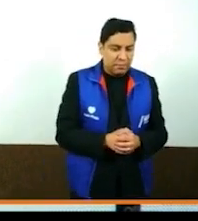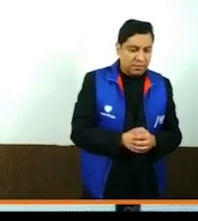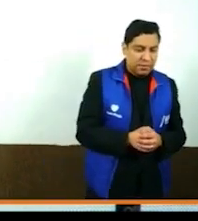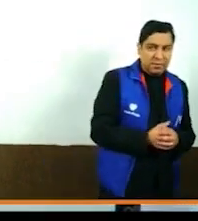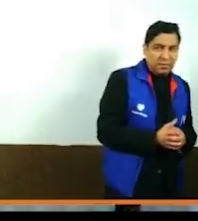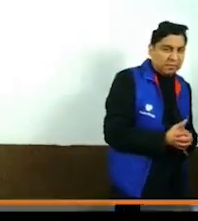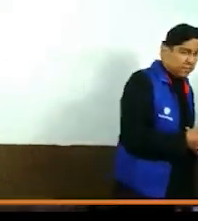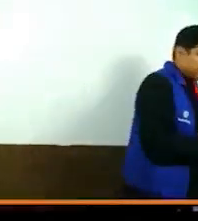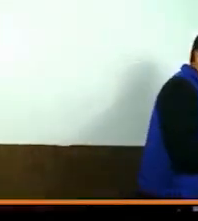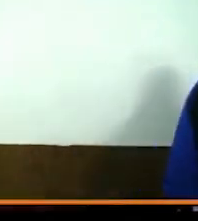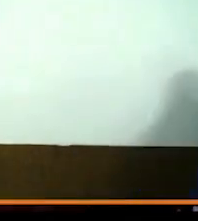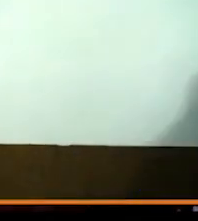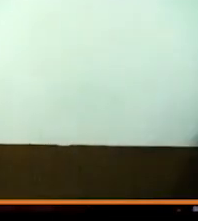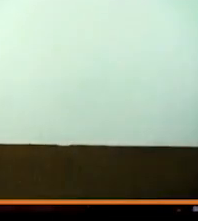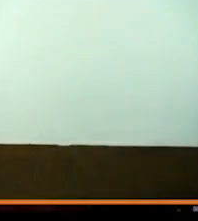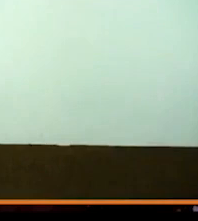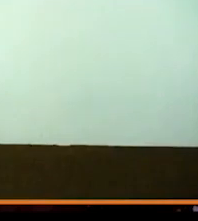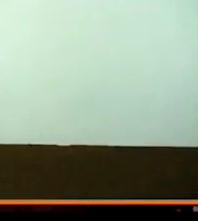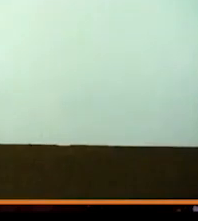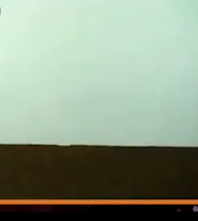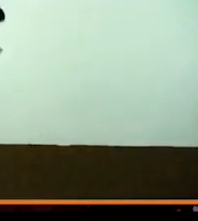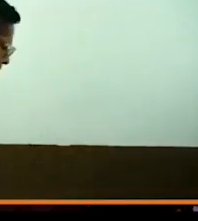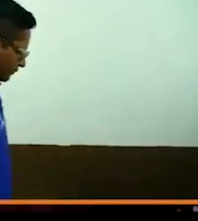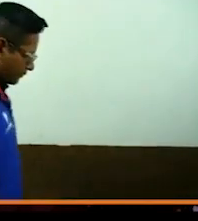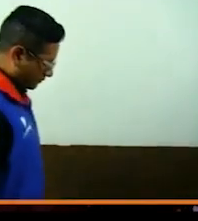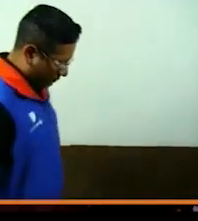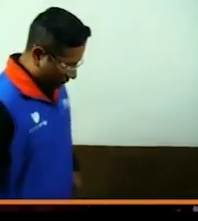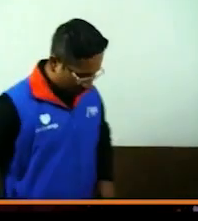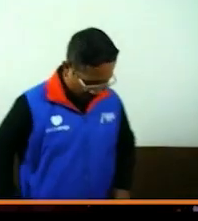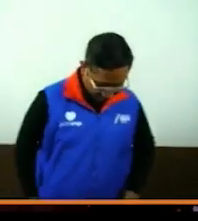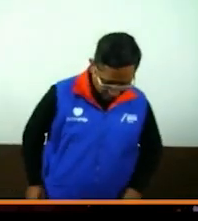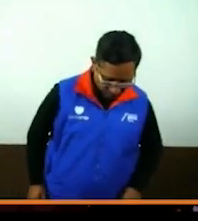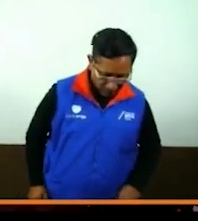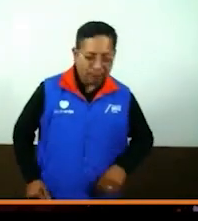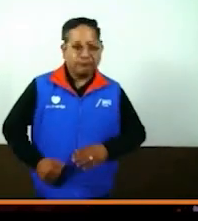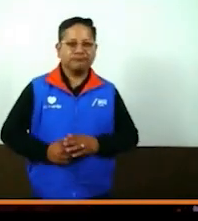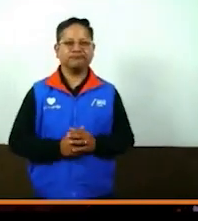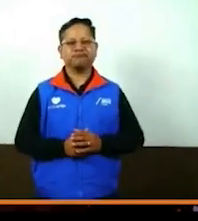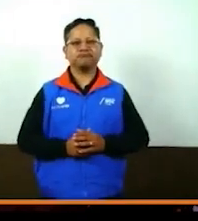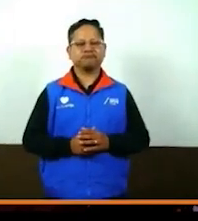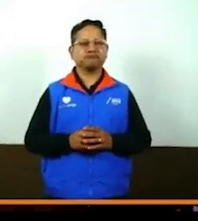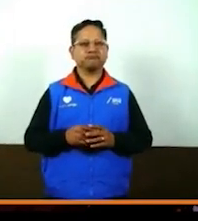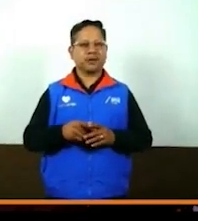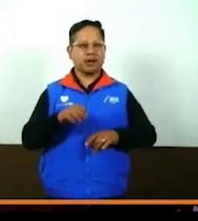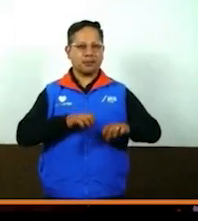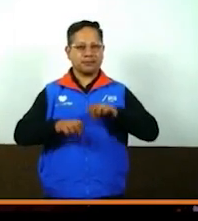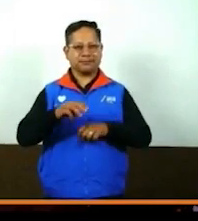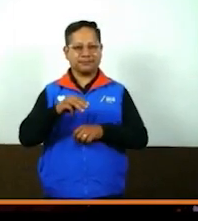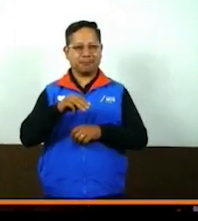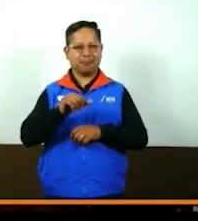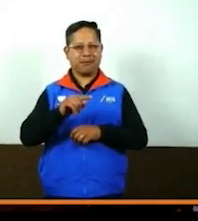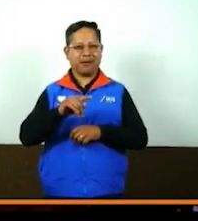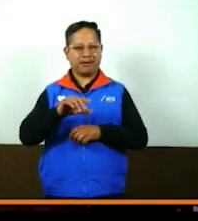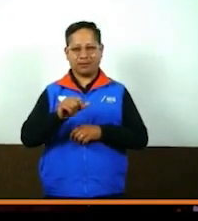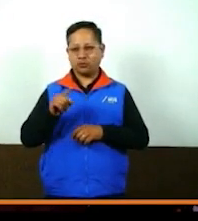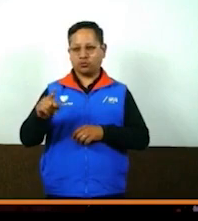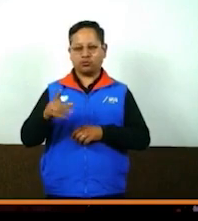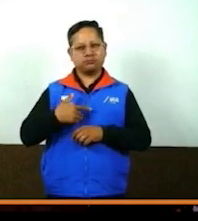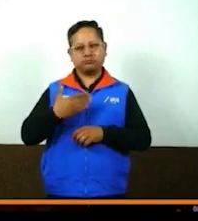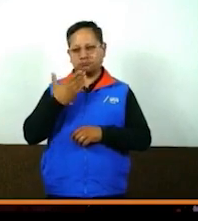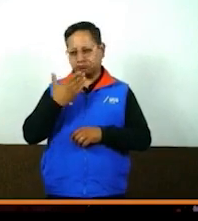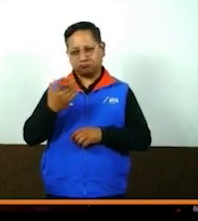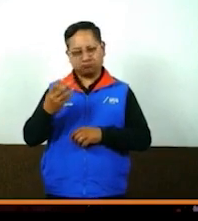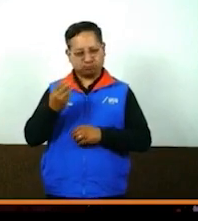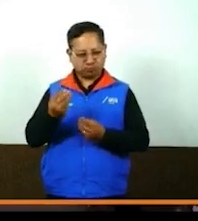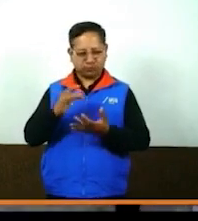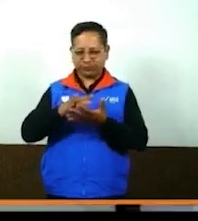cumple 23 años, es de las 17 primeras, 17 pioneras. Marta, muchas gracias por a tu nombre y a